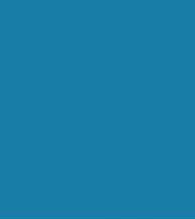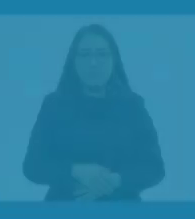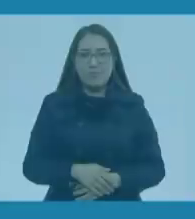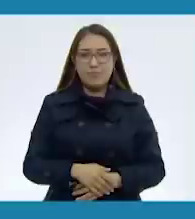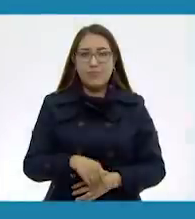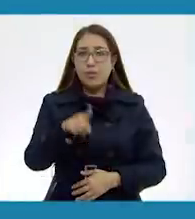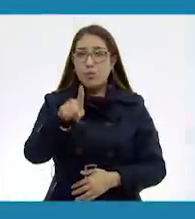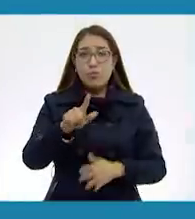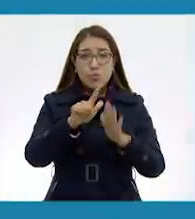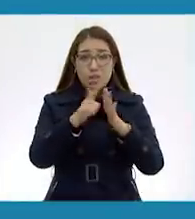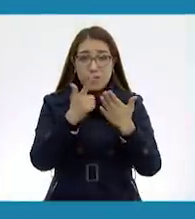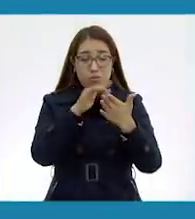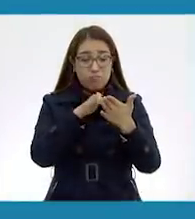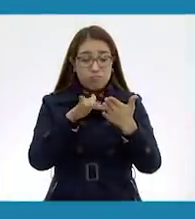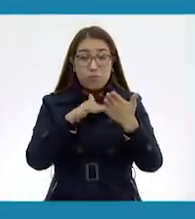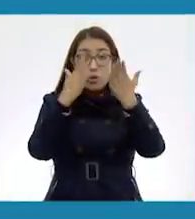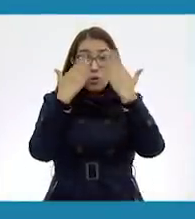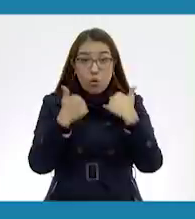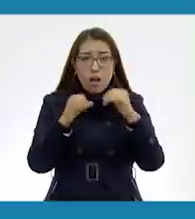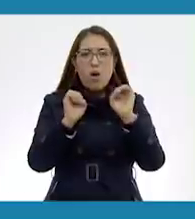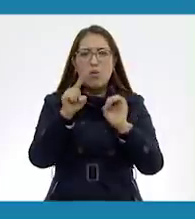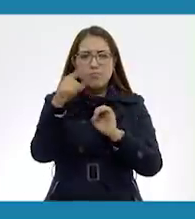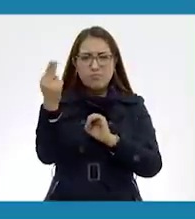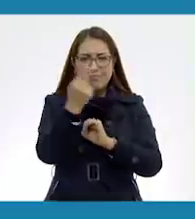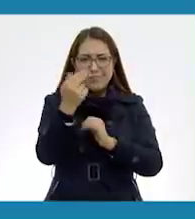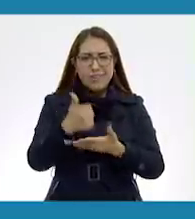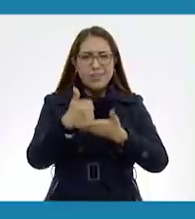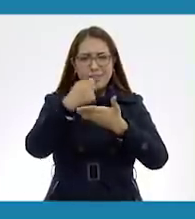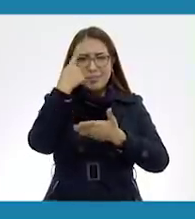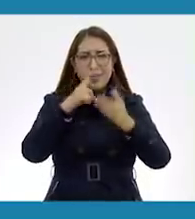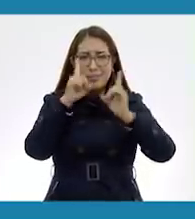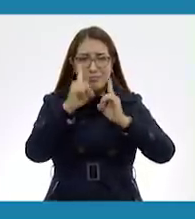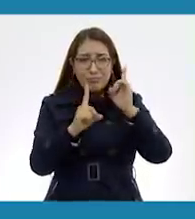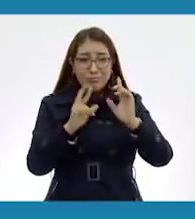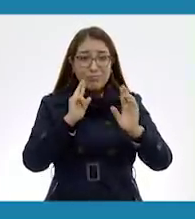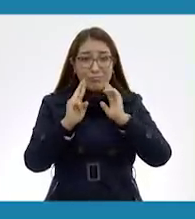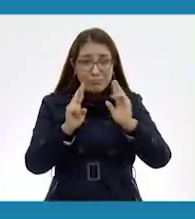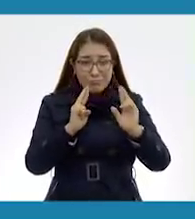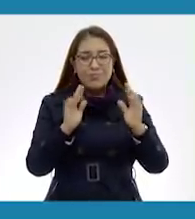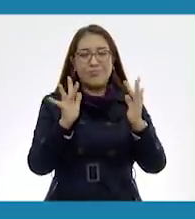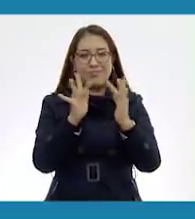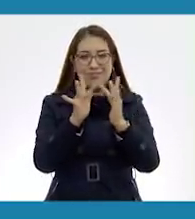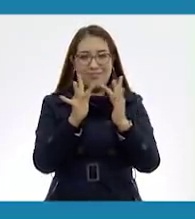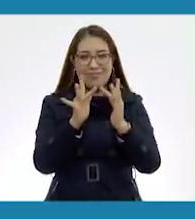Si no tienes el libro de texto o necesitas ayuda para responder las preguntas, contáctanos.